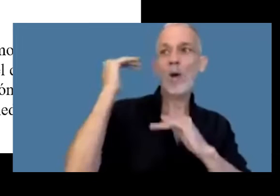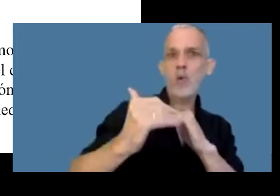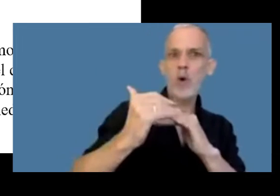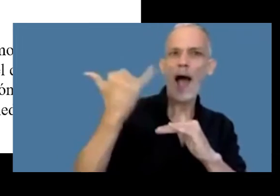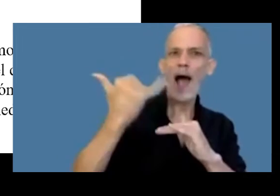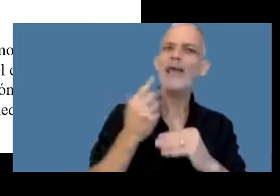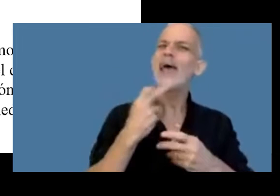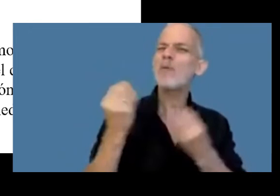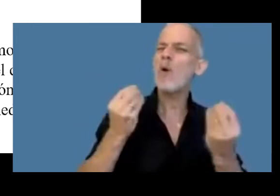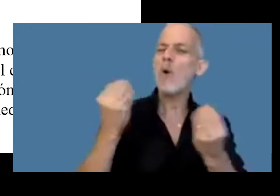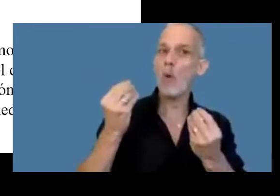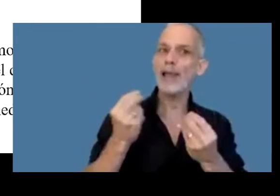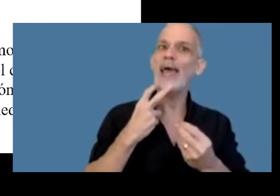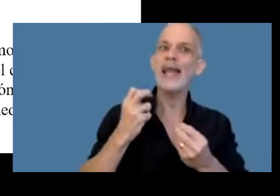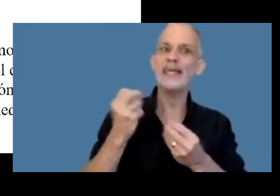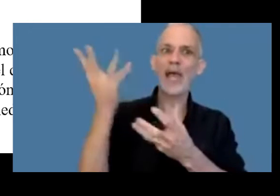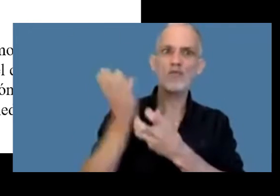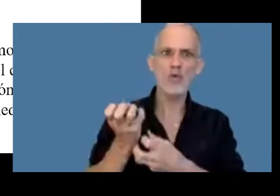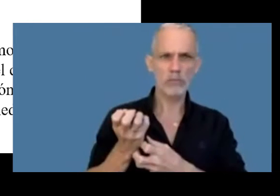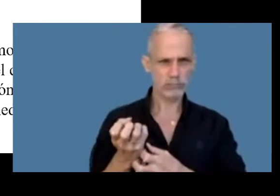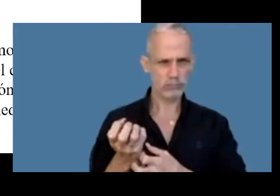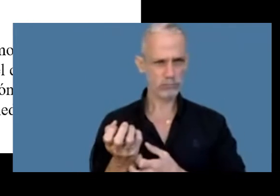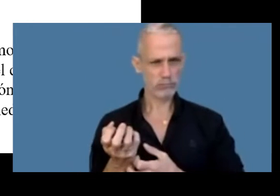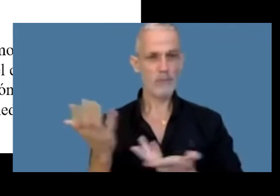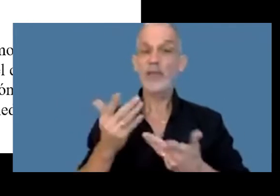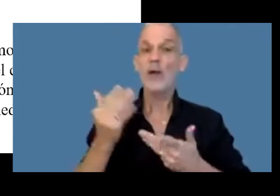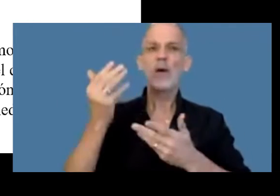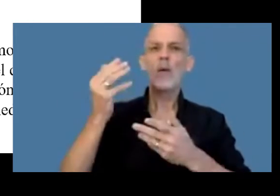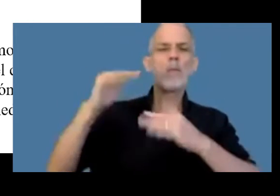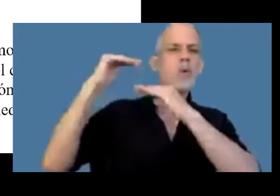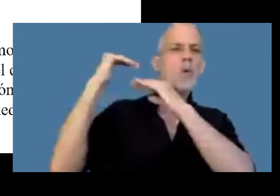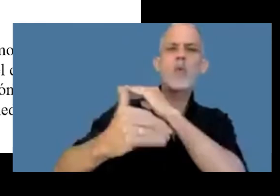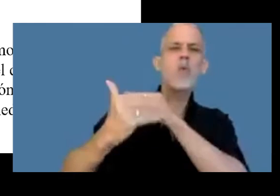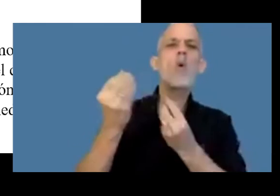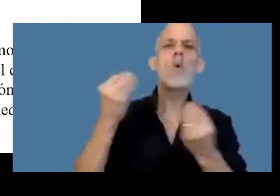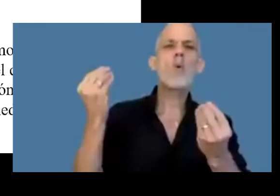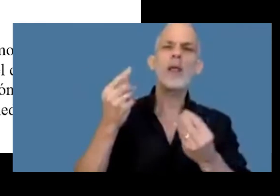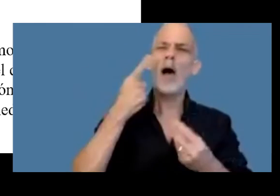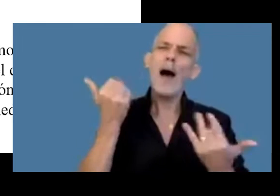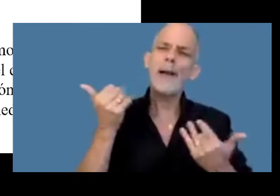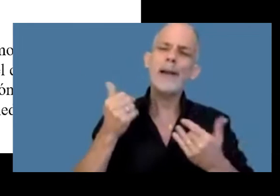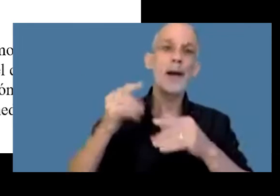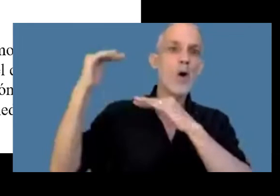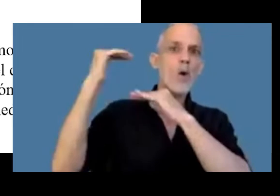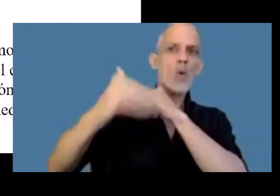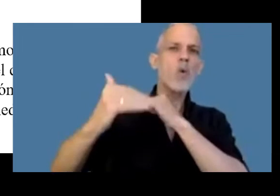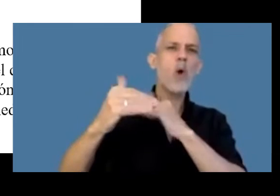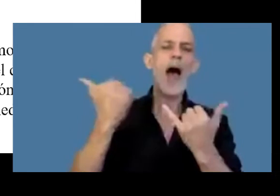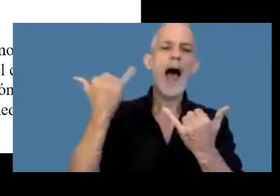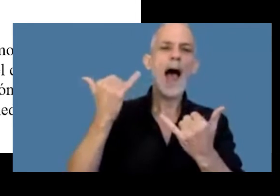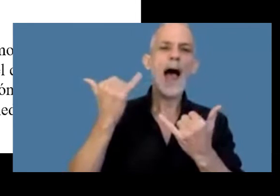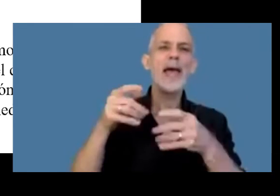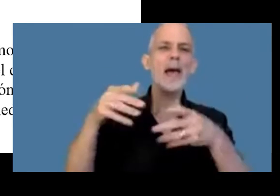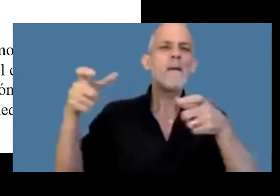energía autoconsumida. Cuando hablamos de potencia instalada, se aplicaba cuando la instalación contaba con baterías